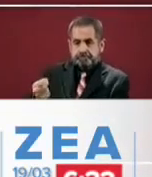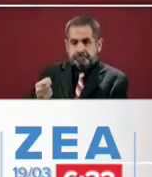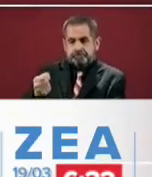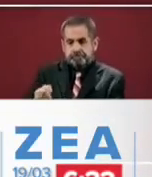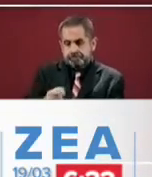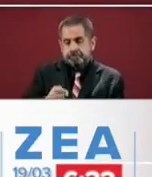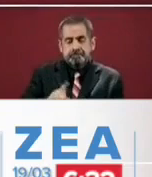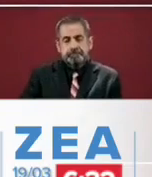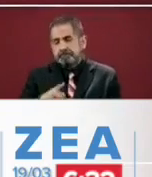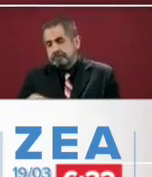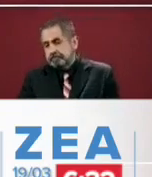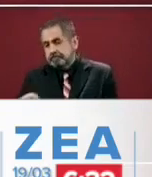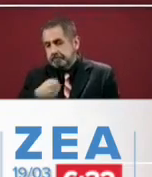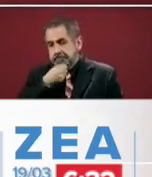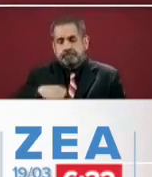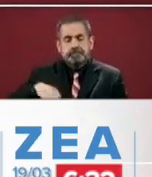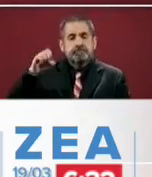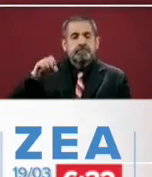adultos mayores.